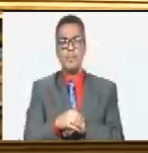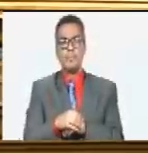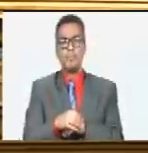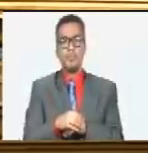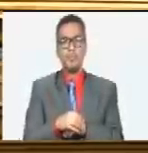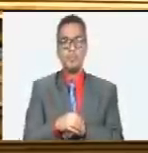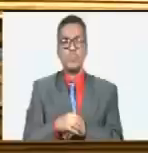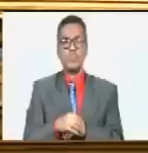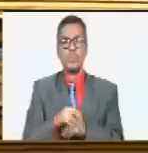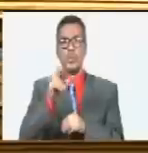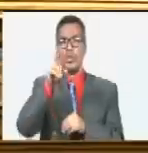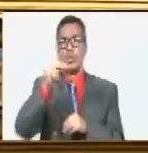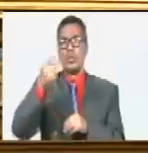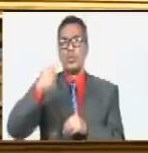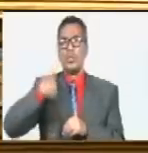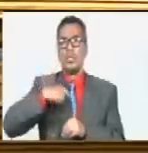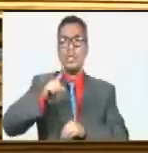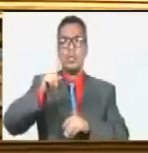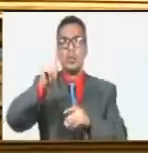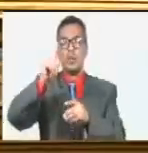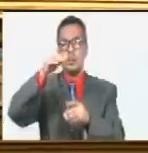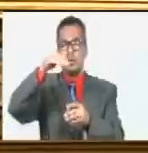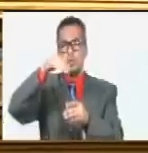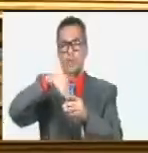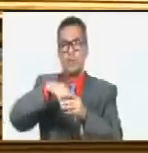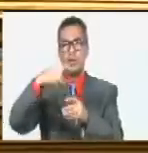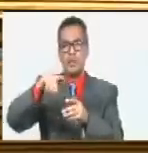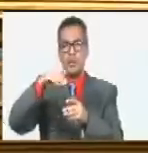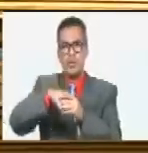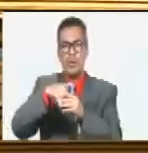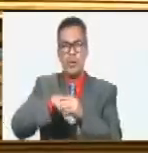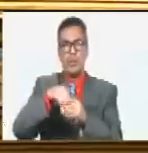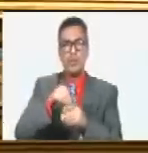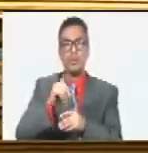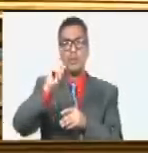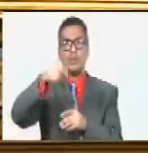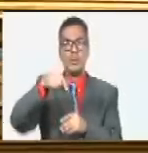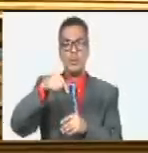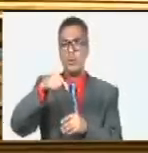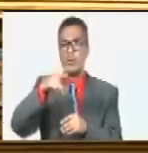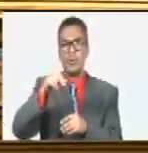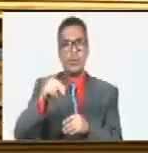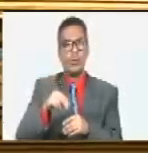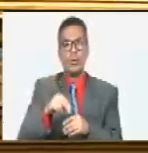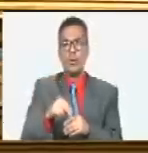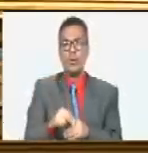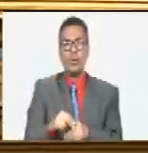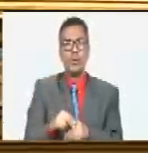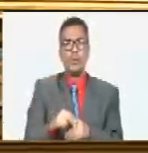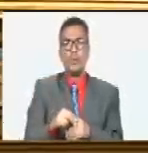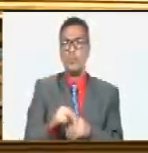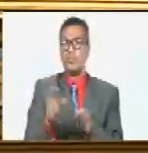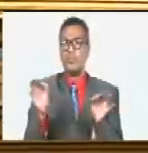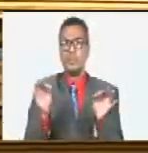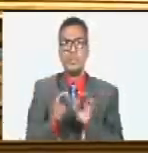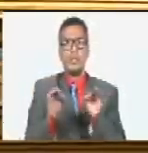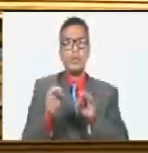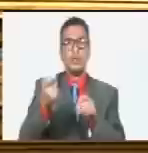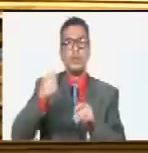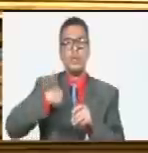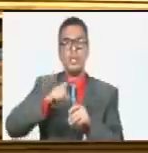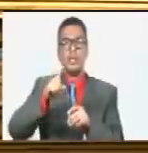no tenían derecho al voto. Porque además de que no tenían derecho al voto, tampoco tenían derecho a la